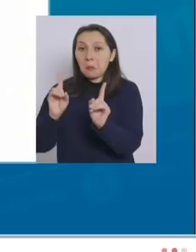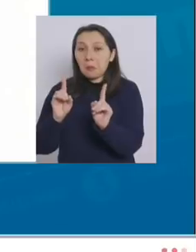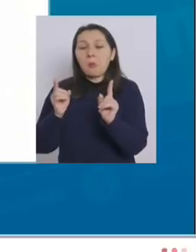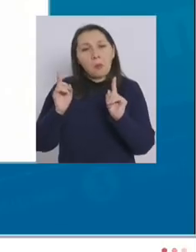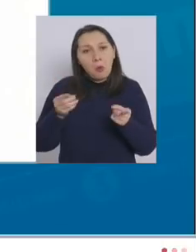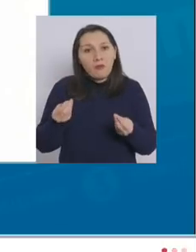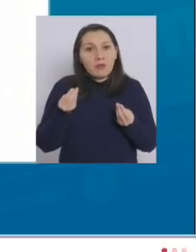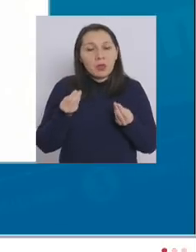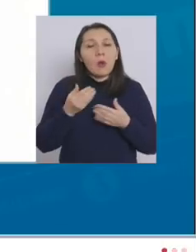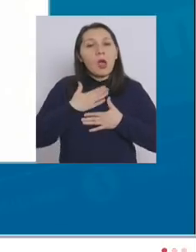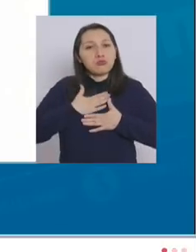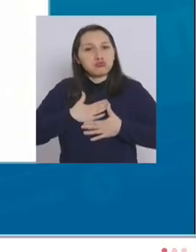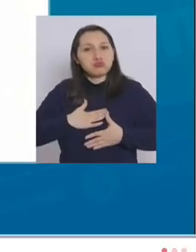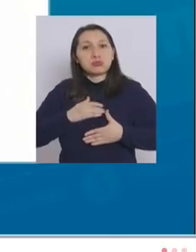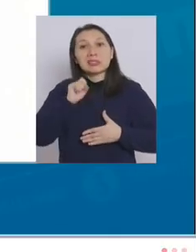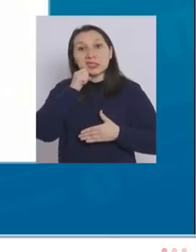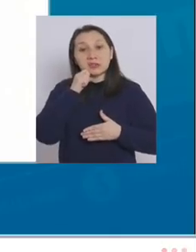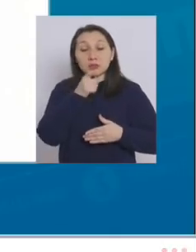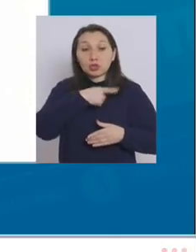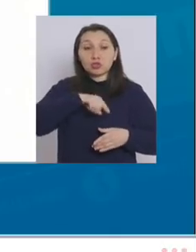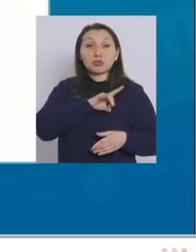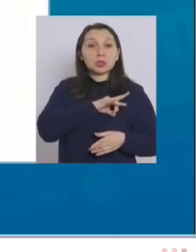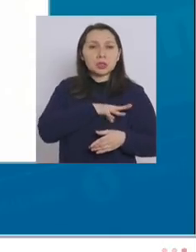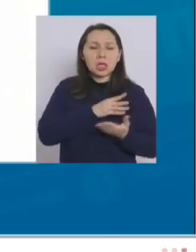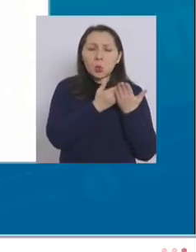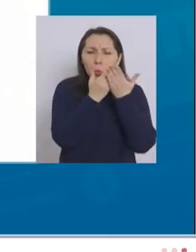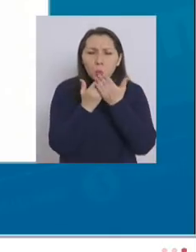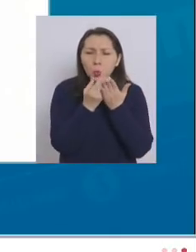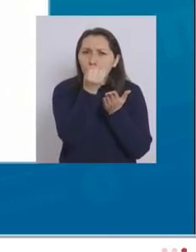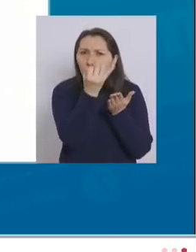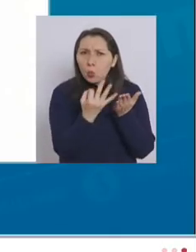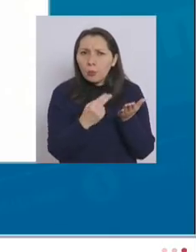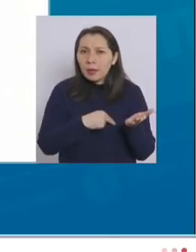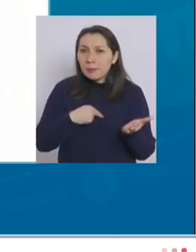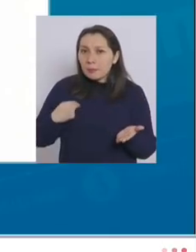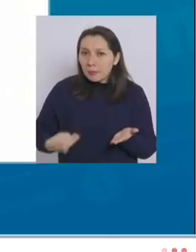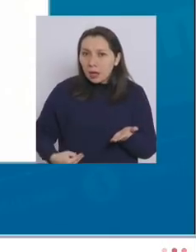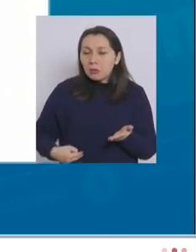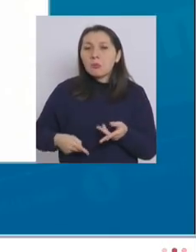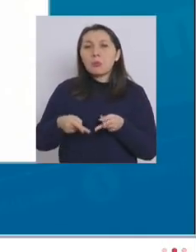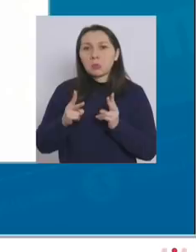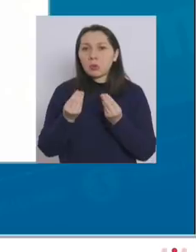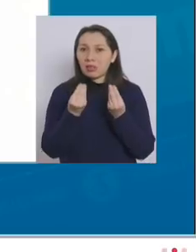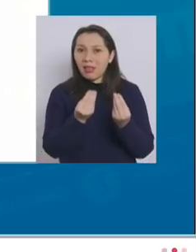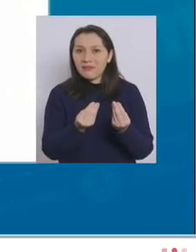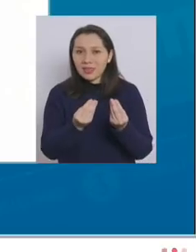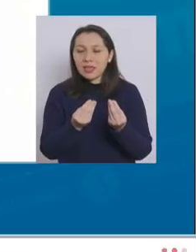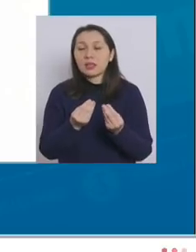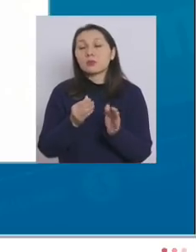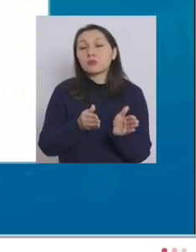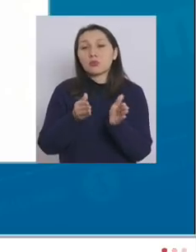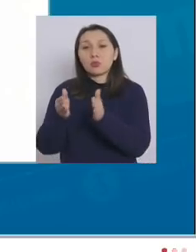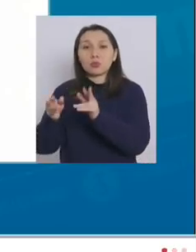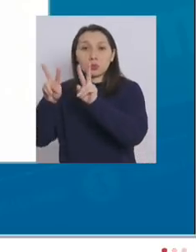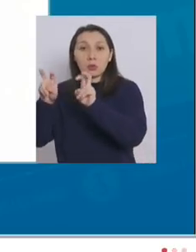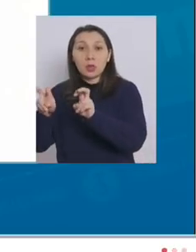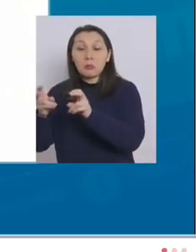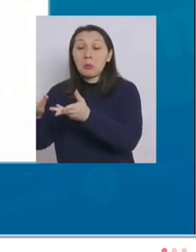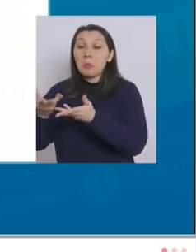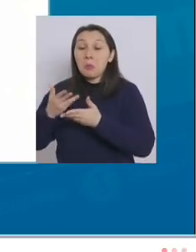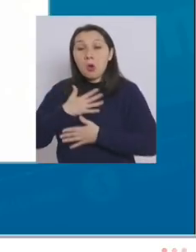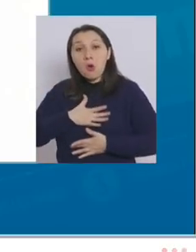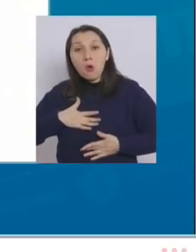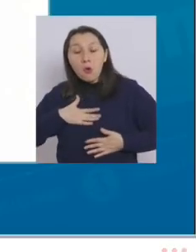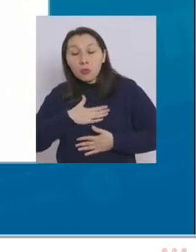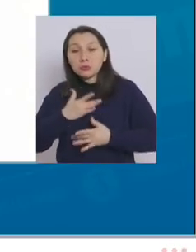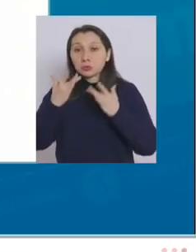tanto, da una tranquilidad que la forma que estamos mirando los datos para Sinovac también es correcta. Y por otro lado, nos deja muy contentos en